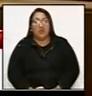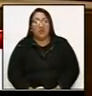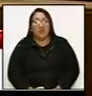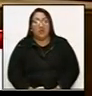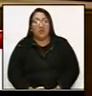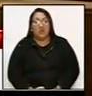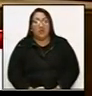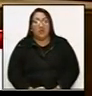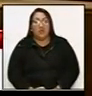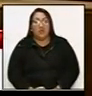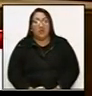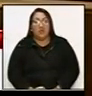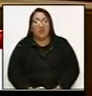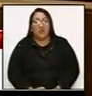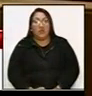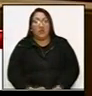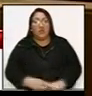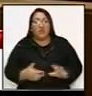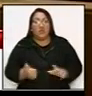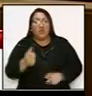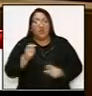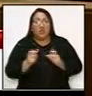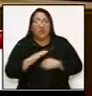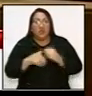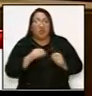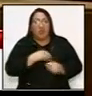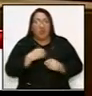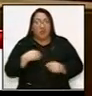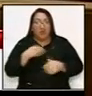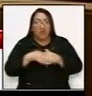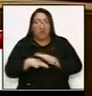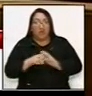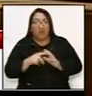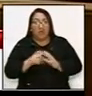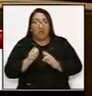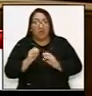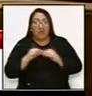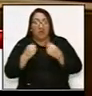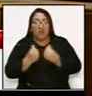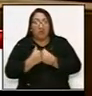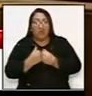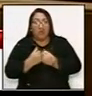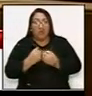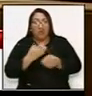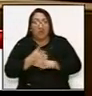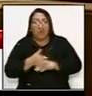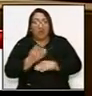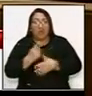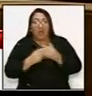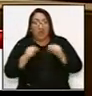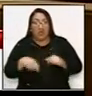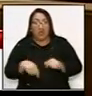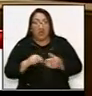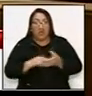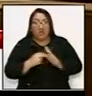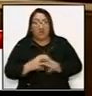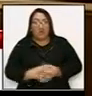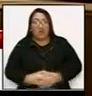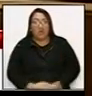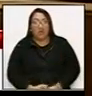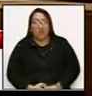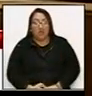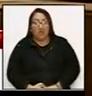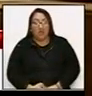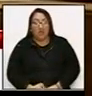las seis personas, los seis integrantes del grupo de intervención que están, esos deberían